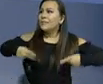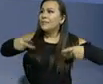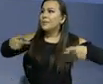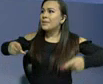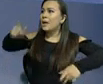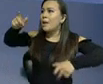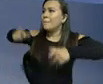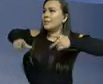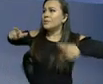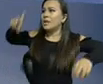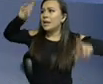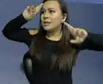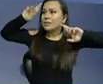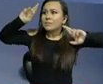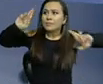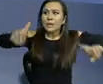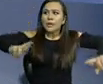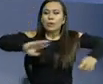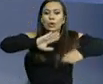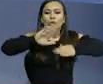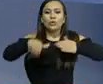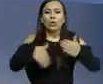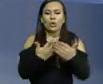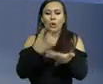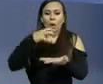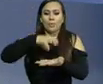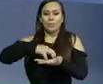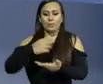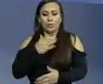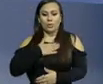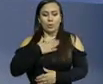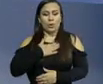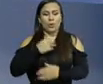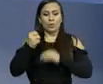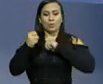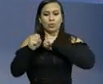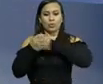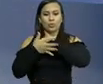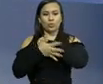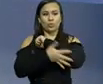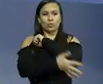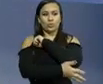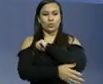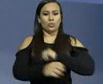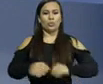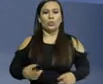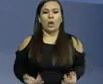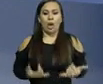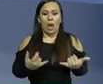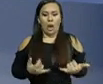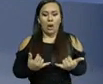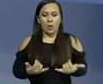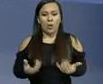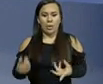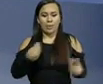ecuatorianos y al parecer en la provincia a la que perteneces confundidos estamos